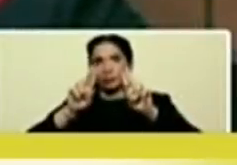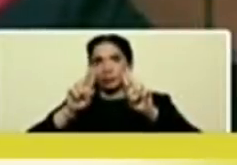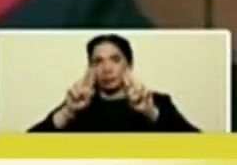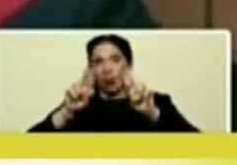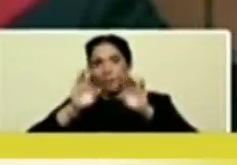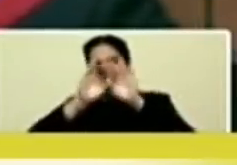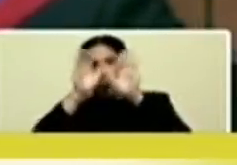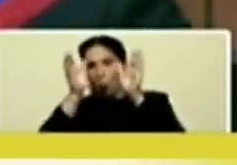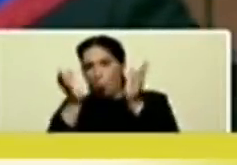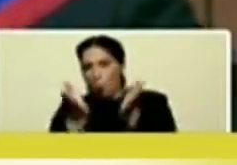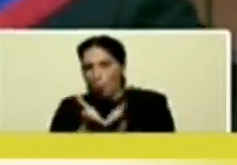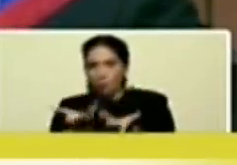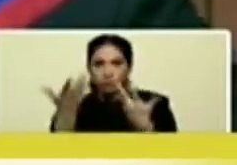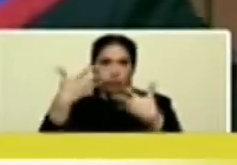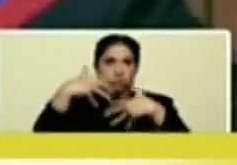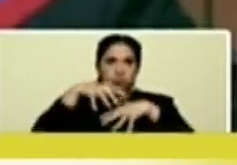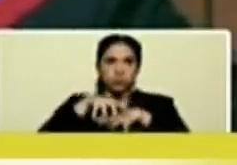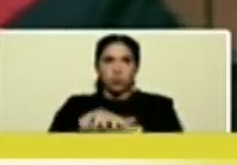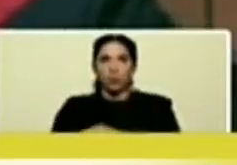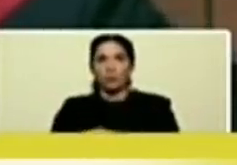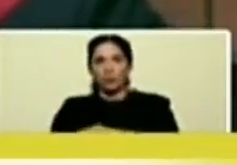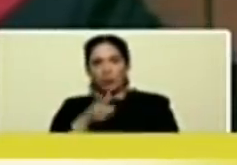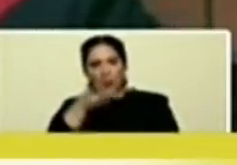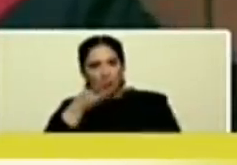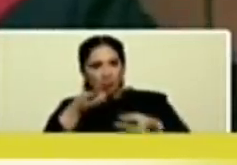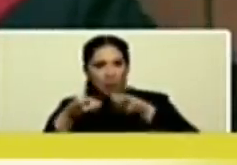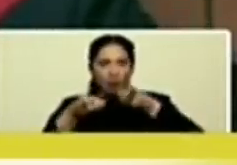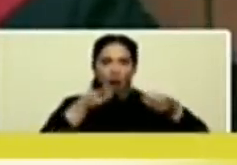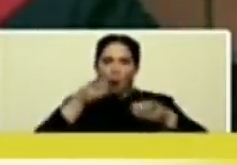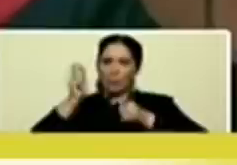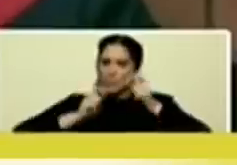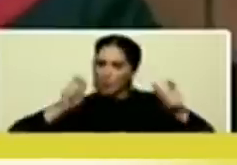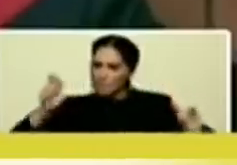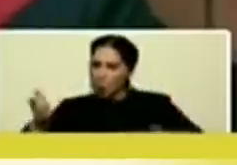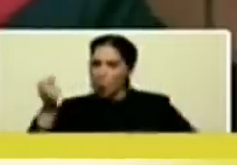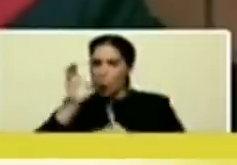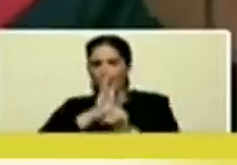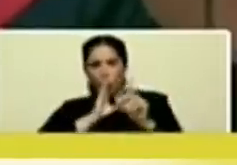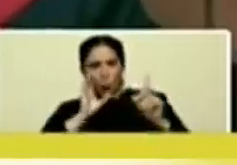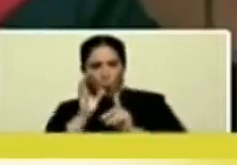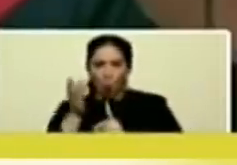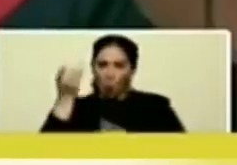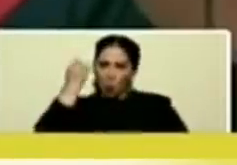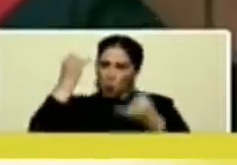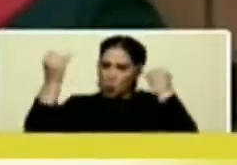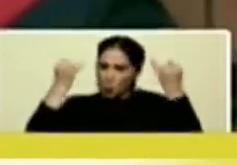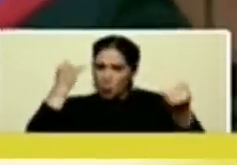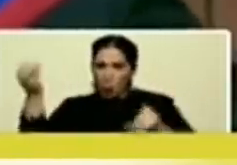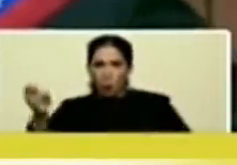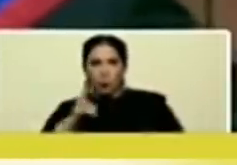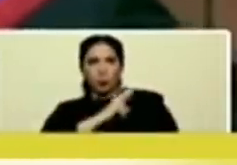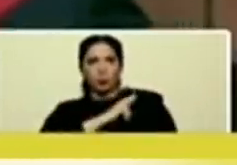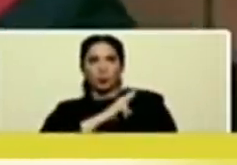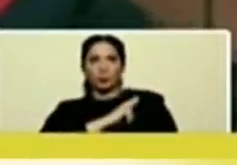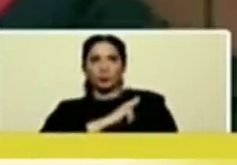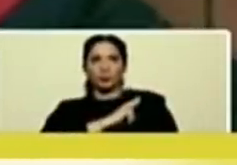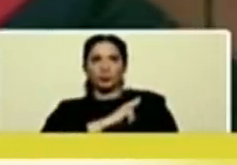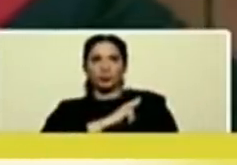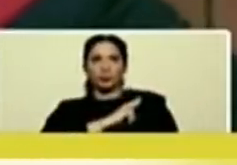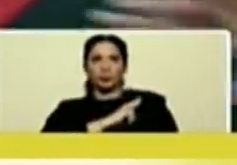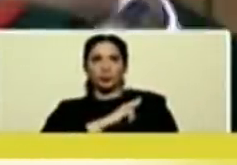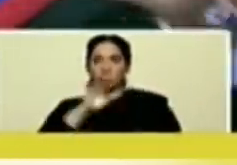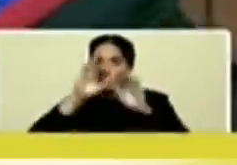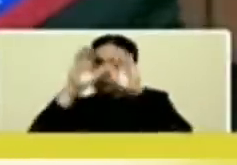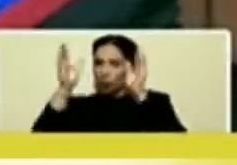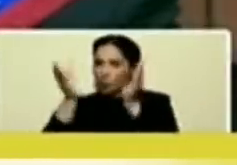está también, si acaso va a poder mantener en este segundo mandato la unidad interna, si es que no van a haber funcionarios que se vayan a ir descolgando de su